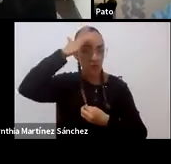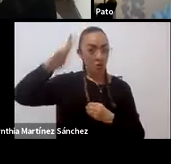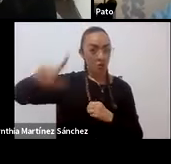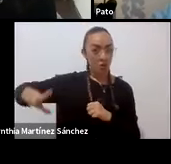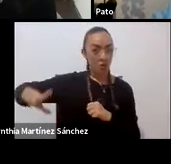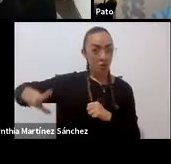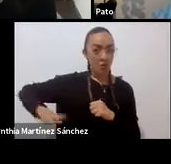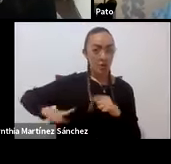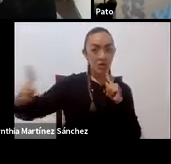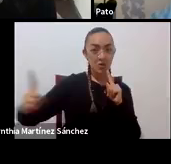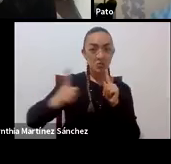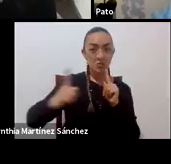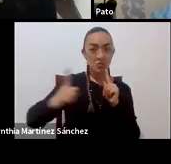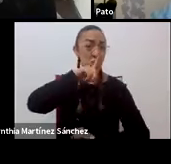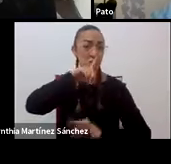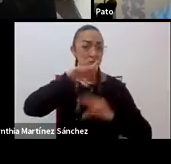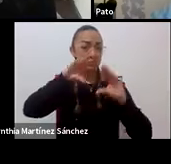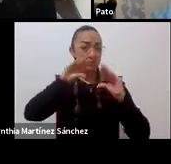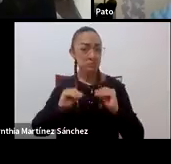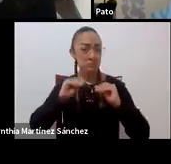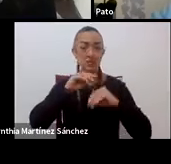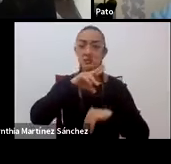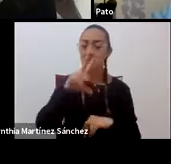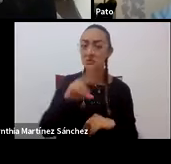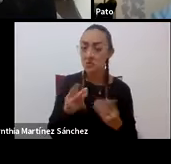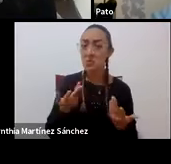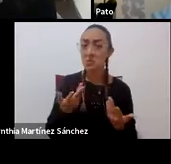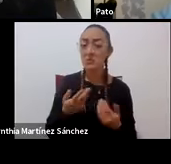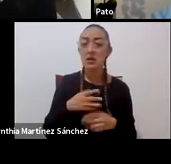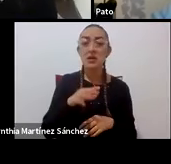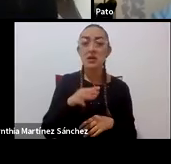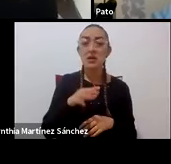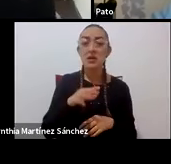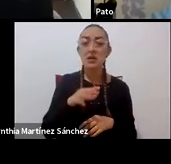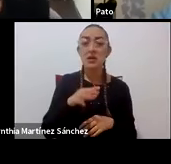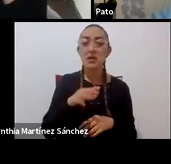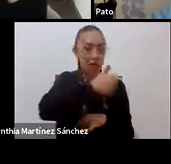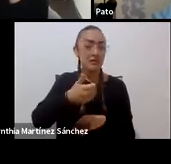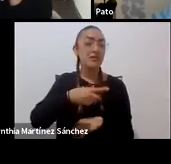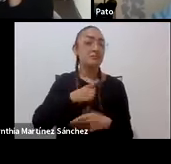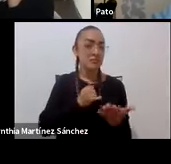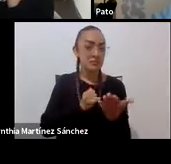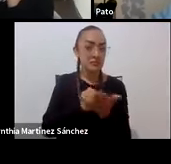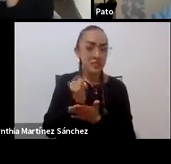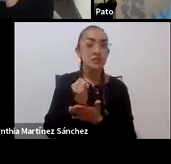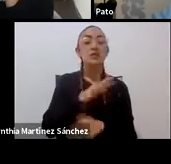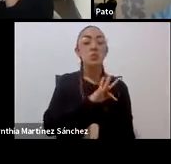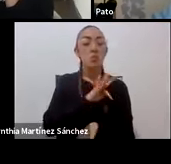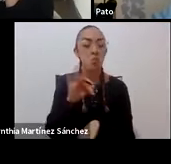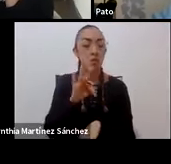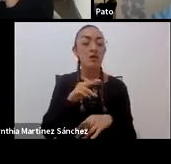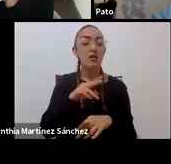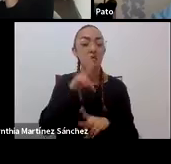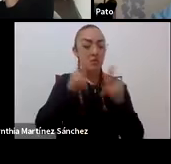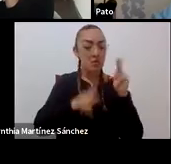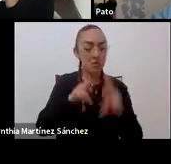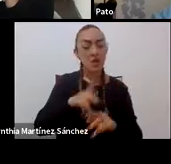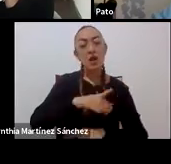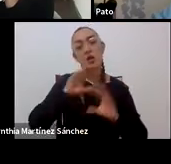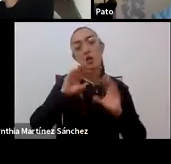hablen y guarden silencio elegido, como sucedió en esta experiencia que contabas de la violencia en el noviazgo. Es un proceso